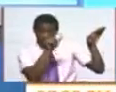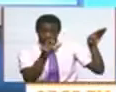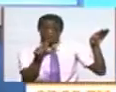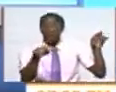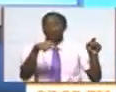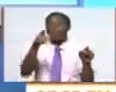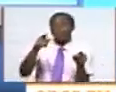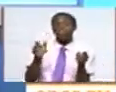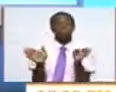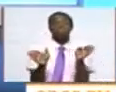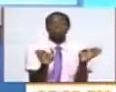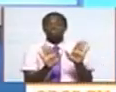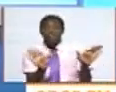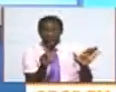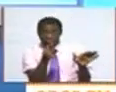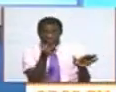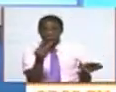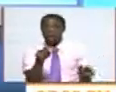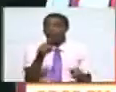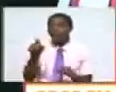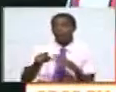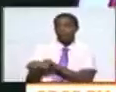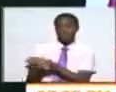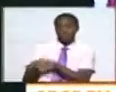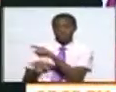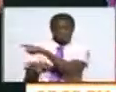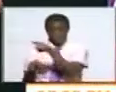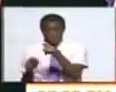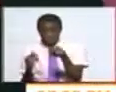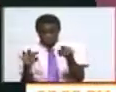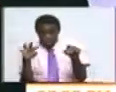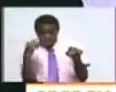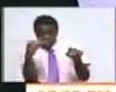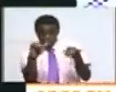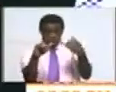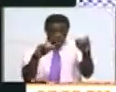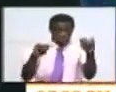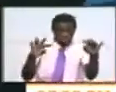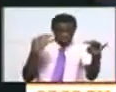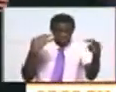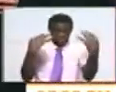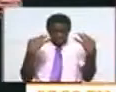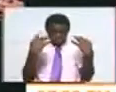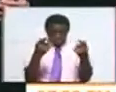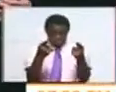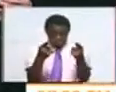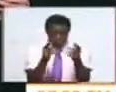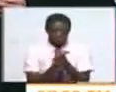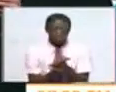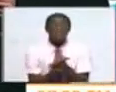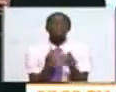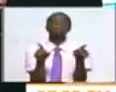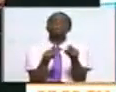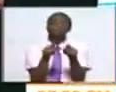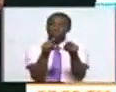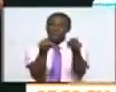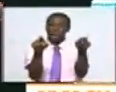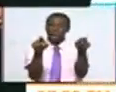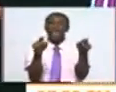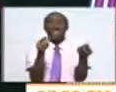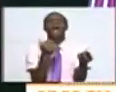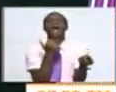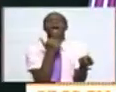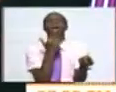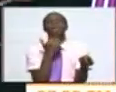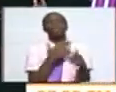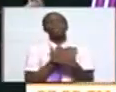que aquellos opositores que nos están escuchando, traten de hacerlo con el mayor